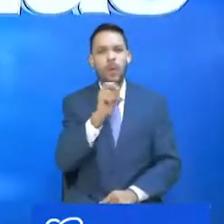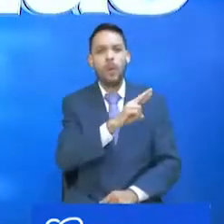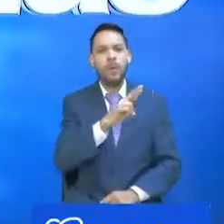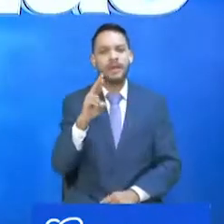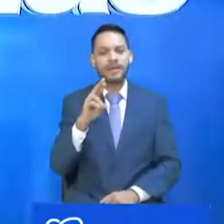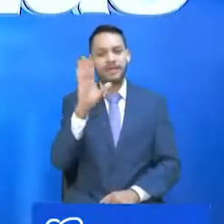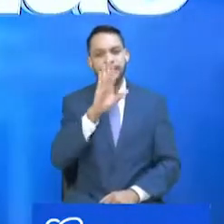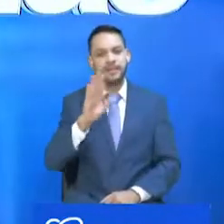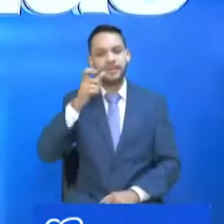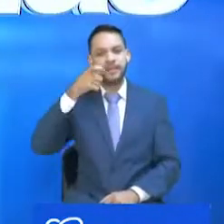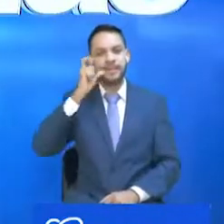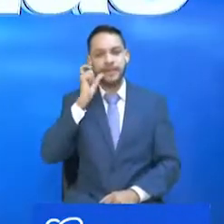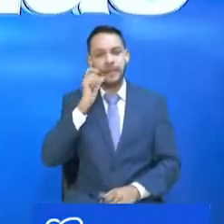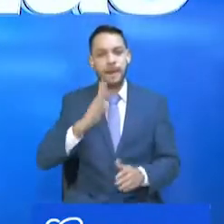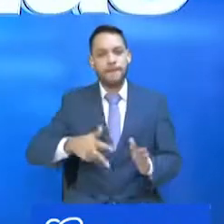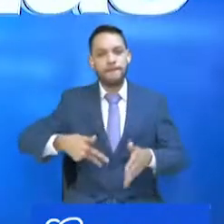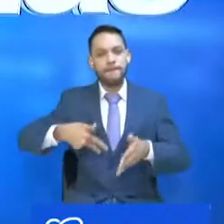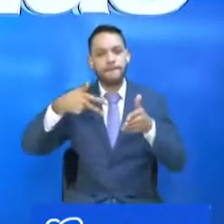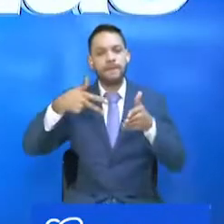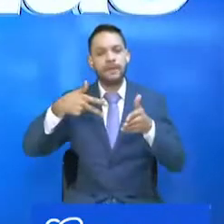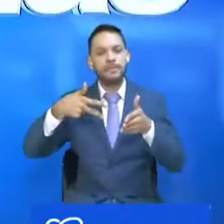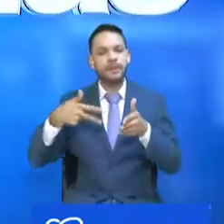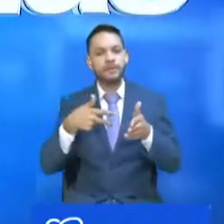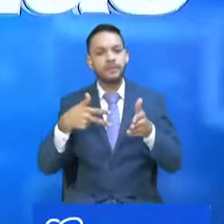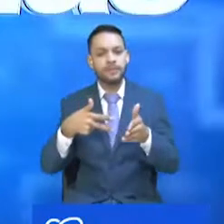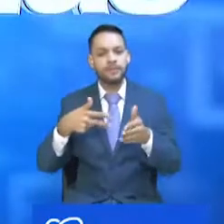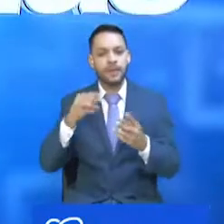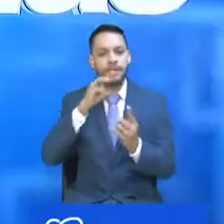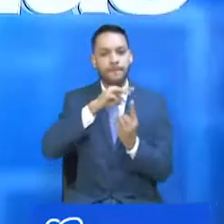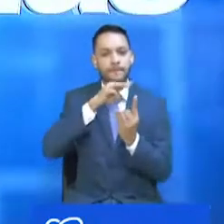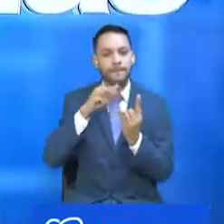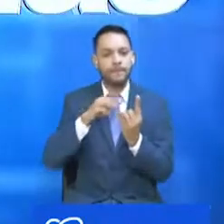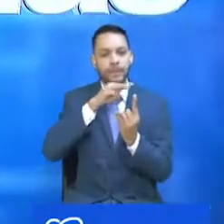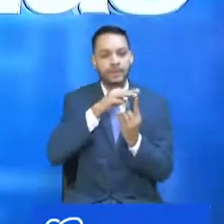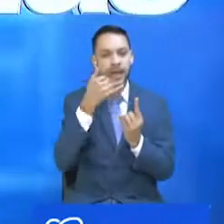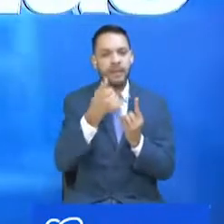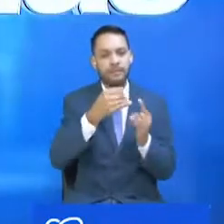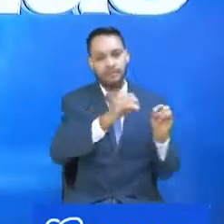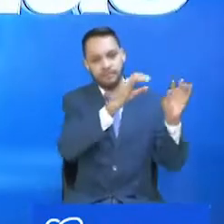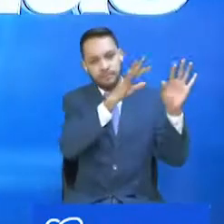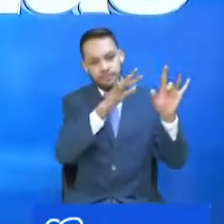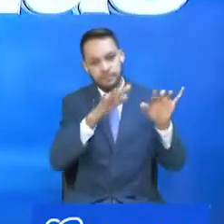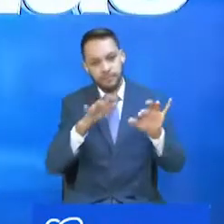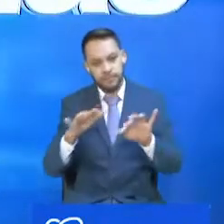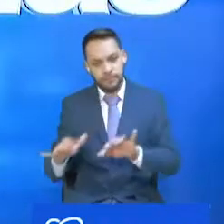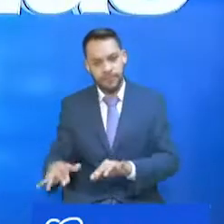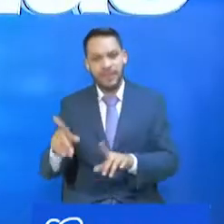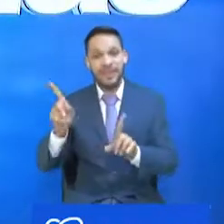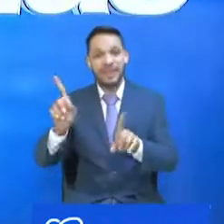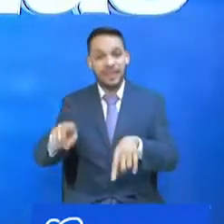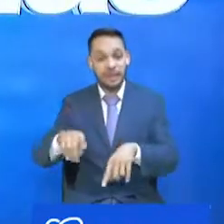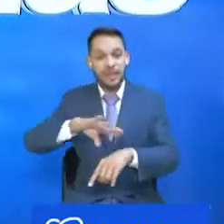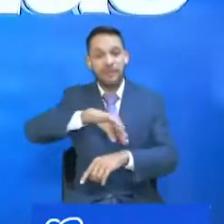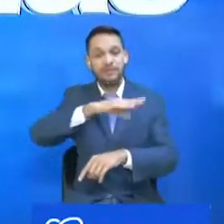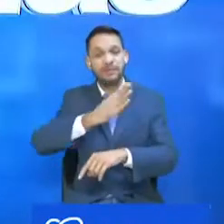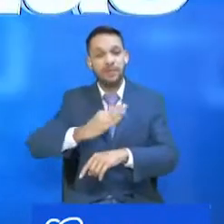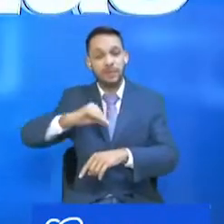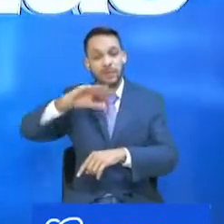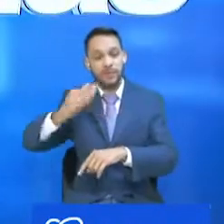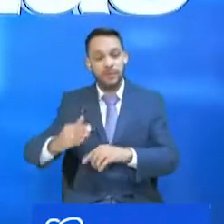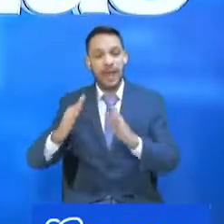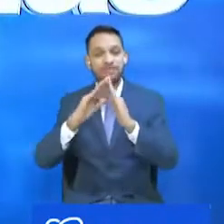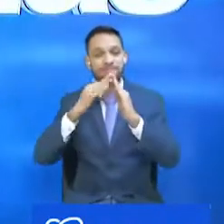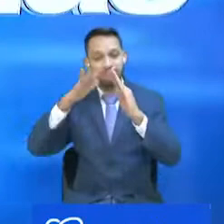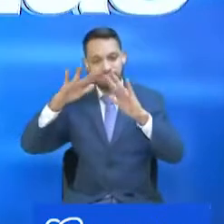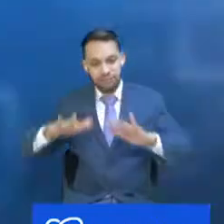obligó a cerrar la carretera entre manzanares y petaqueros para remover el derrumbe en marquetalia un techo cayó en vía pública aunque no hubo